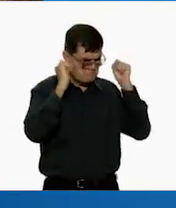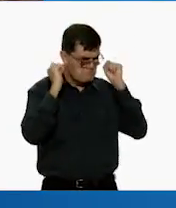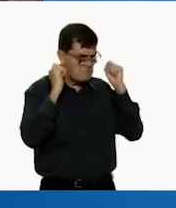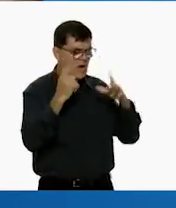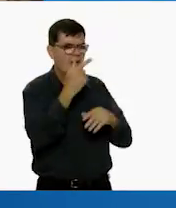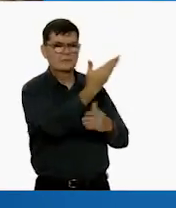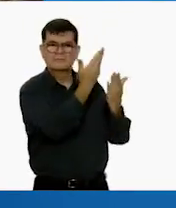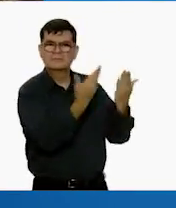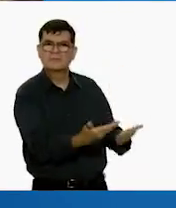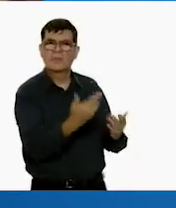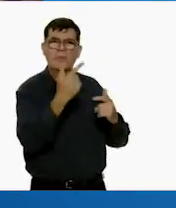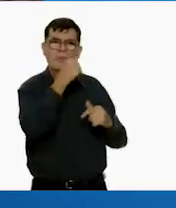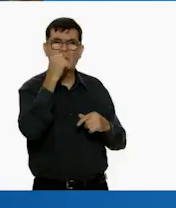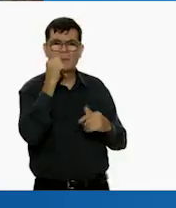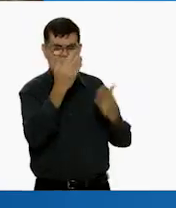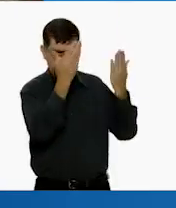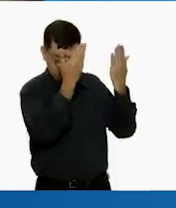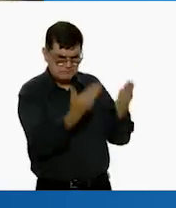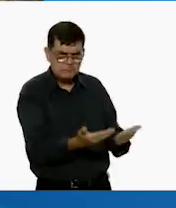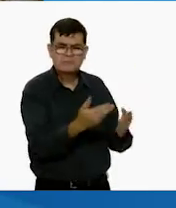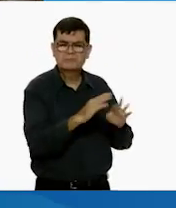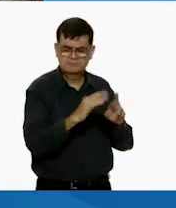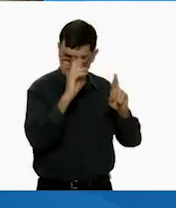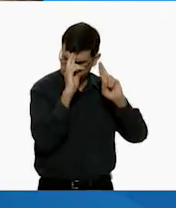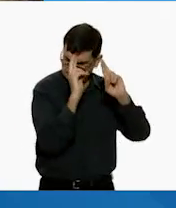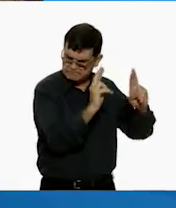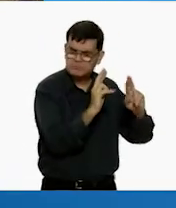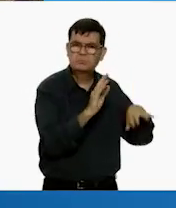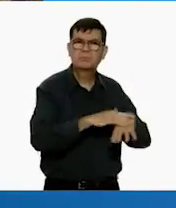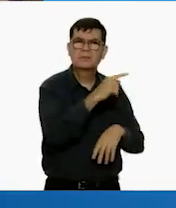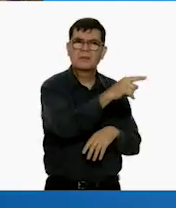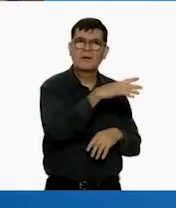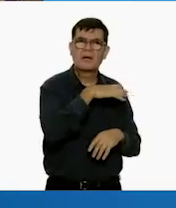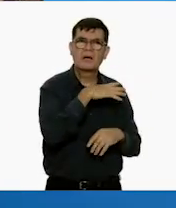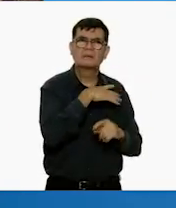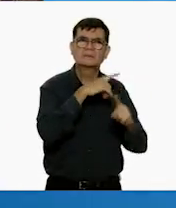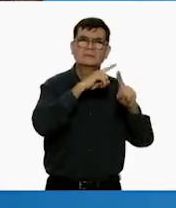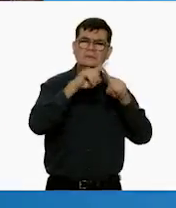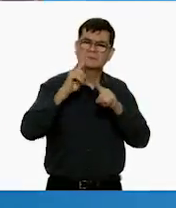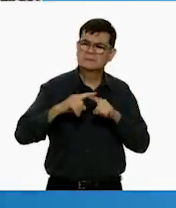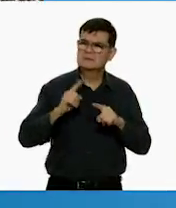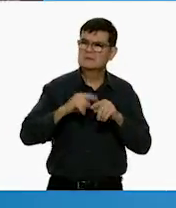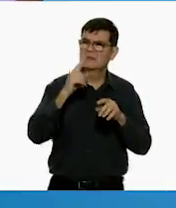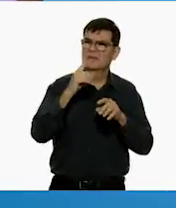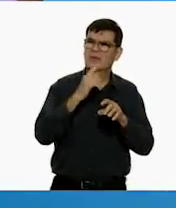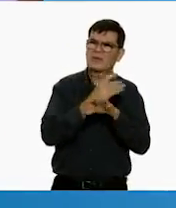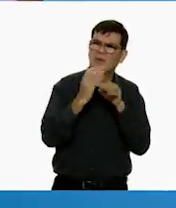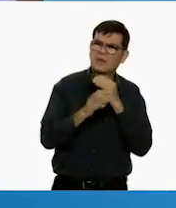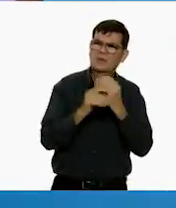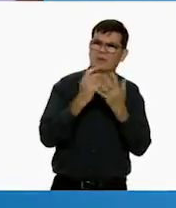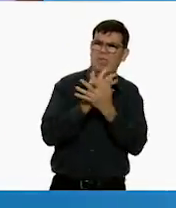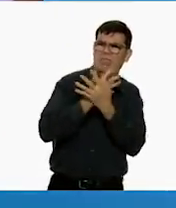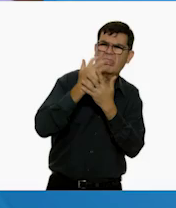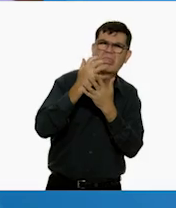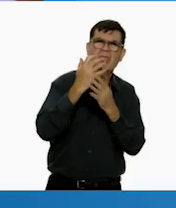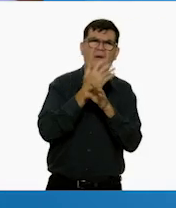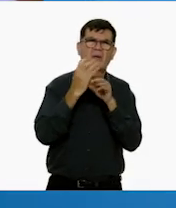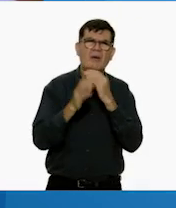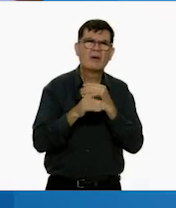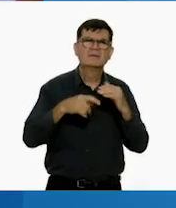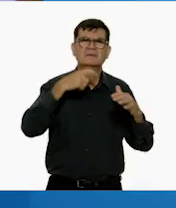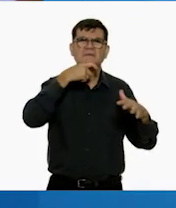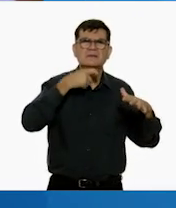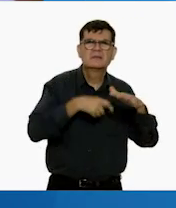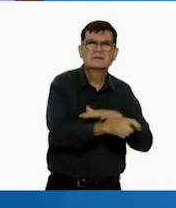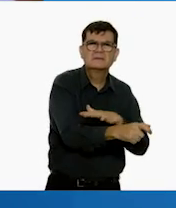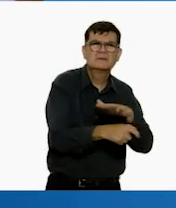a Juárez porque frente a los casos escandalosos de